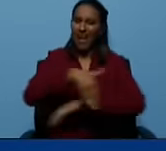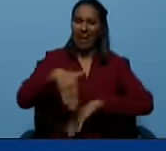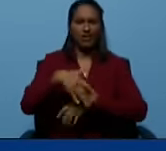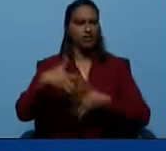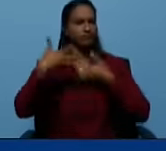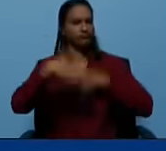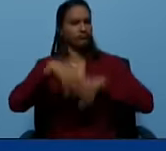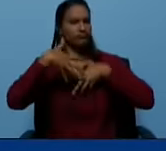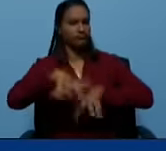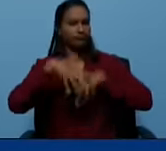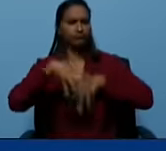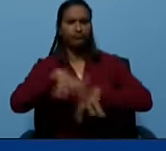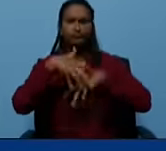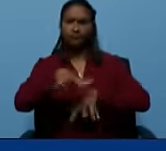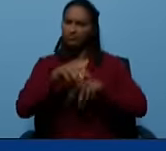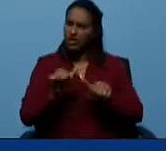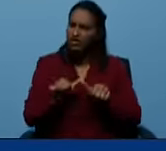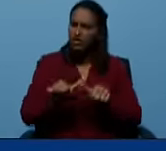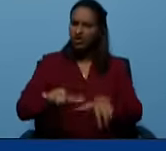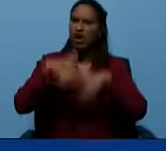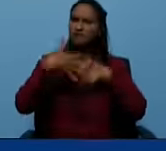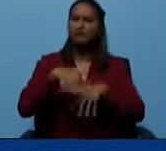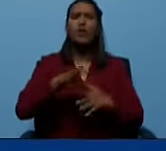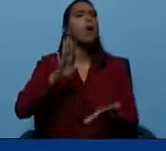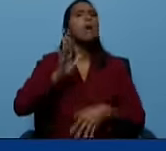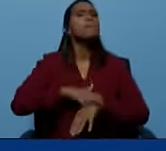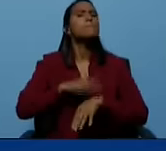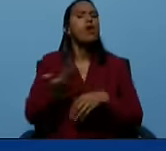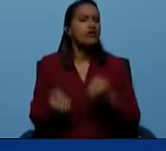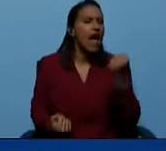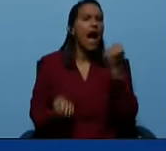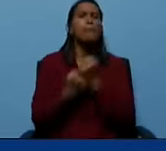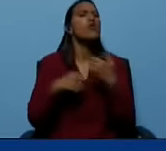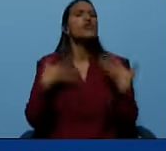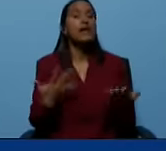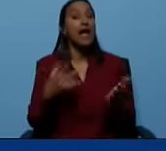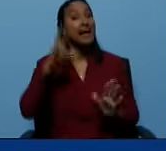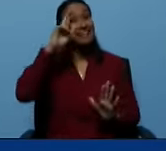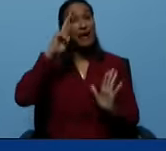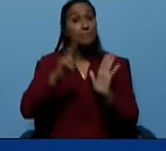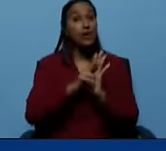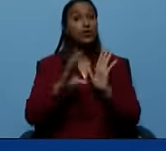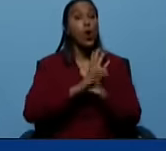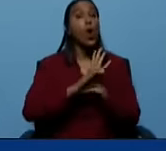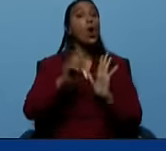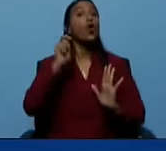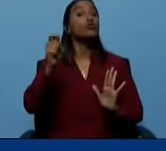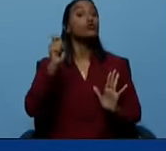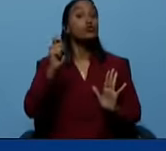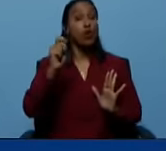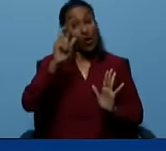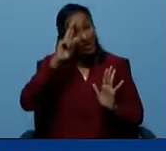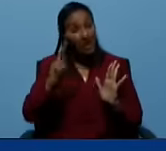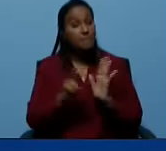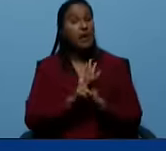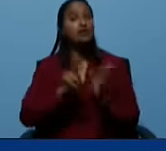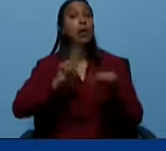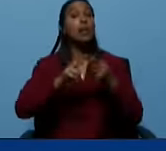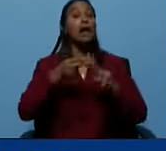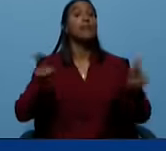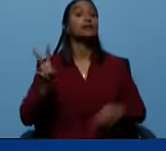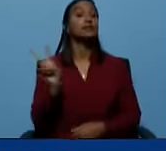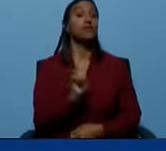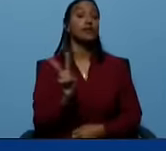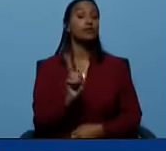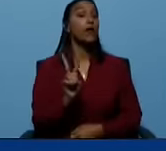la Constitución, las instituciones y el derecho a la paz que tiene Venezuela. Así de sencillo. Todo le sale